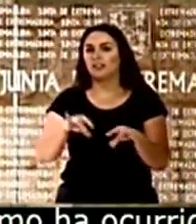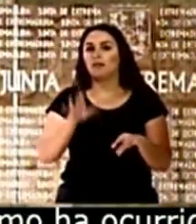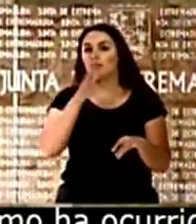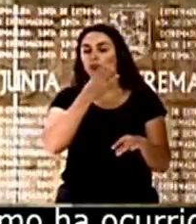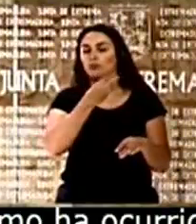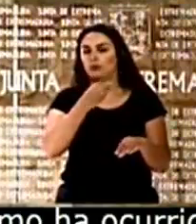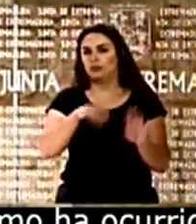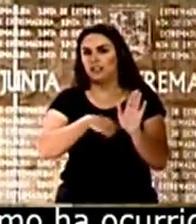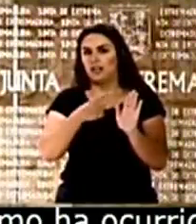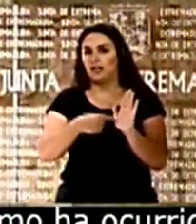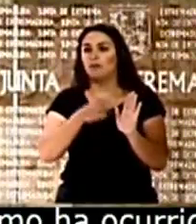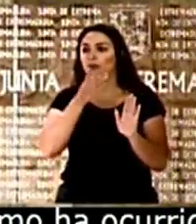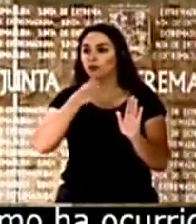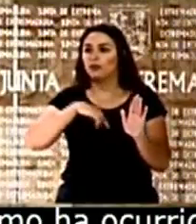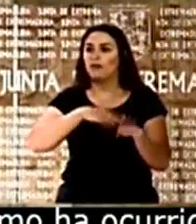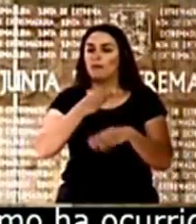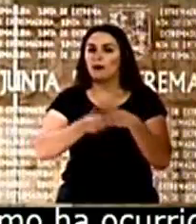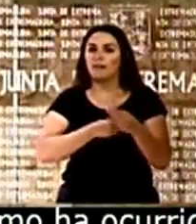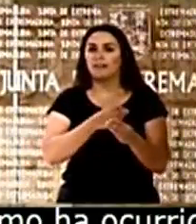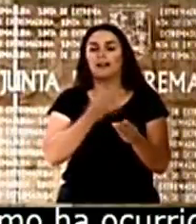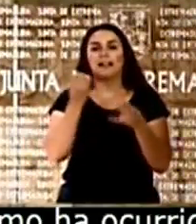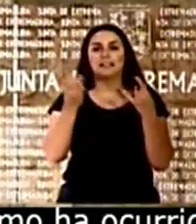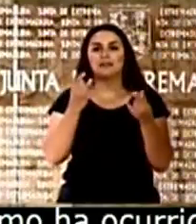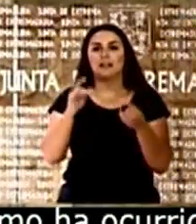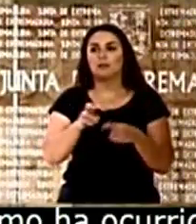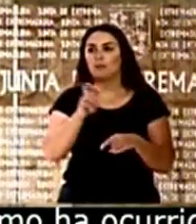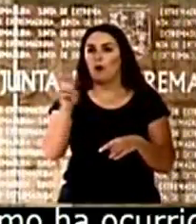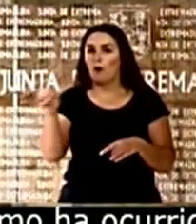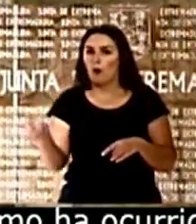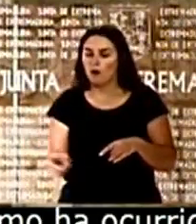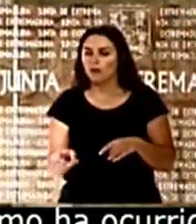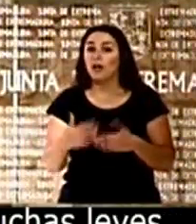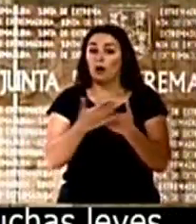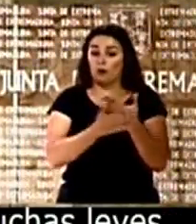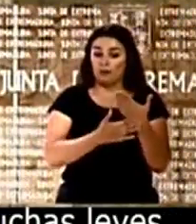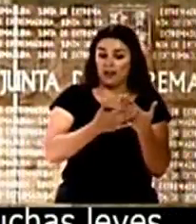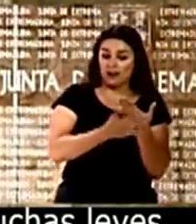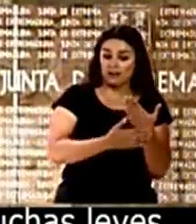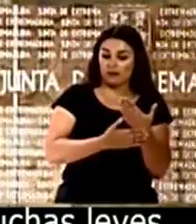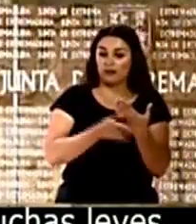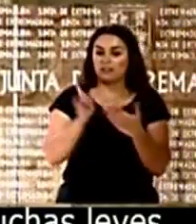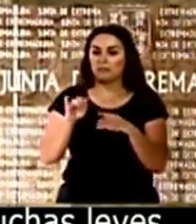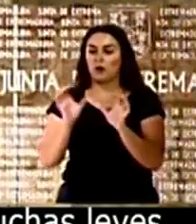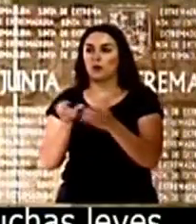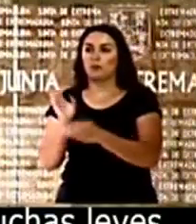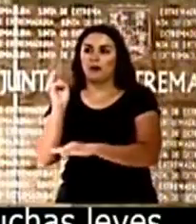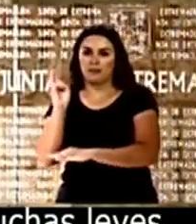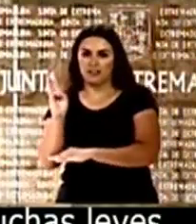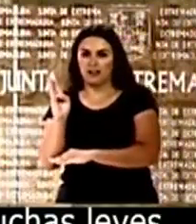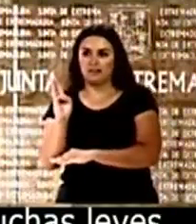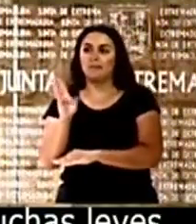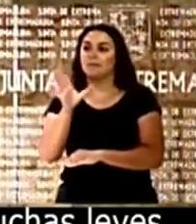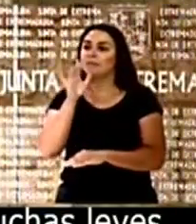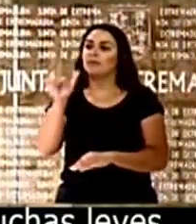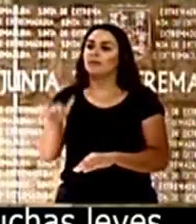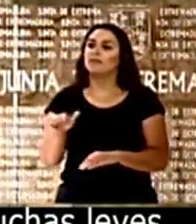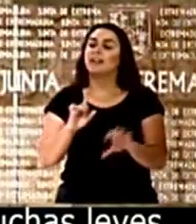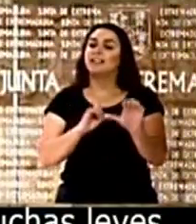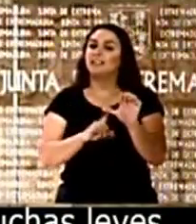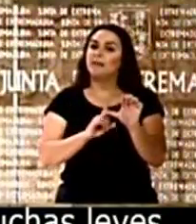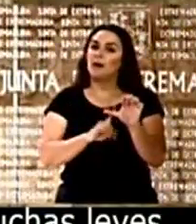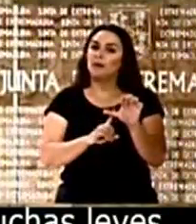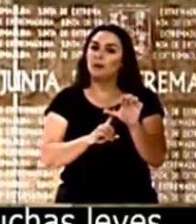leyes. Por tanto, vamos a hacer bien nuestras tareas y nuestros deberes, los del Gobierno y los de los grupos parlamentarios, que es dotar a Extremadura